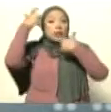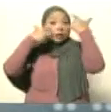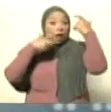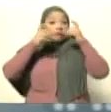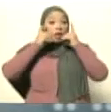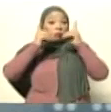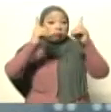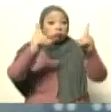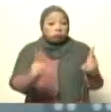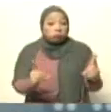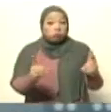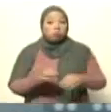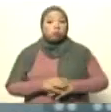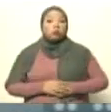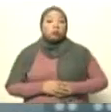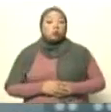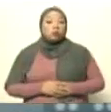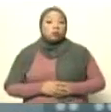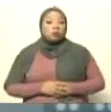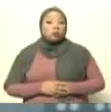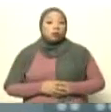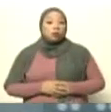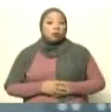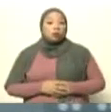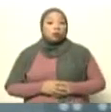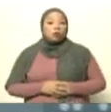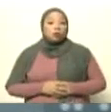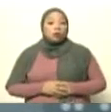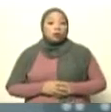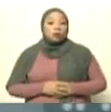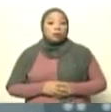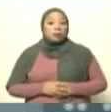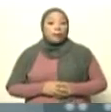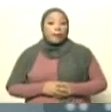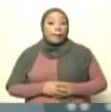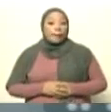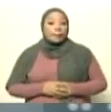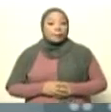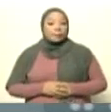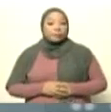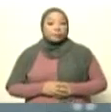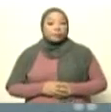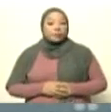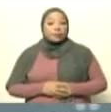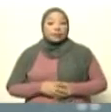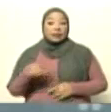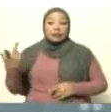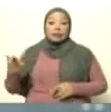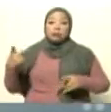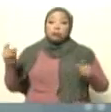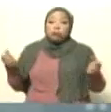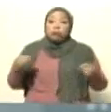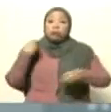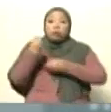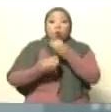de evitar el derramamiento de sangre. Entran al Palacio de Miraflores esta gente y se lo llevan